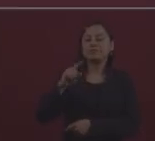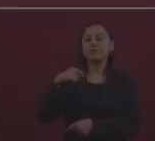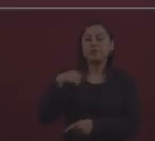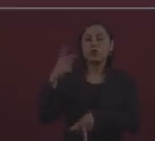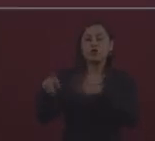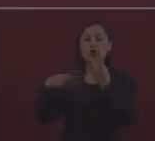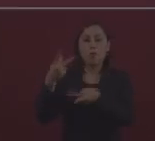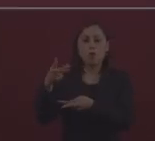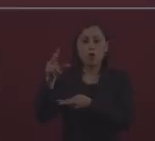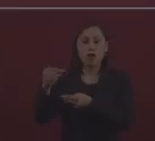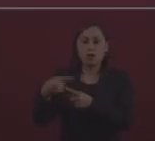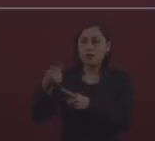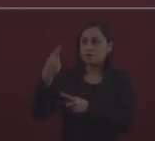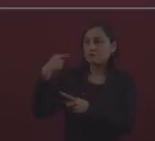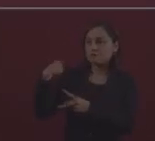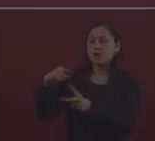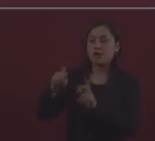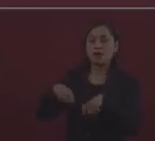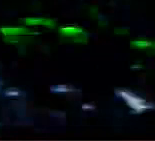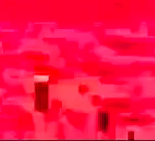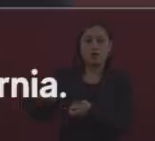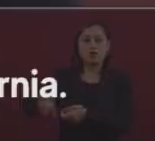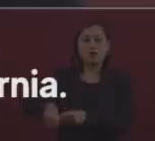los gobernadores.